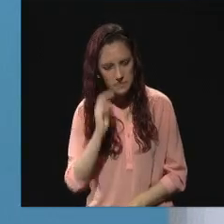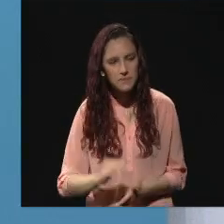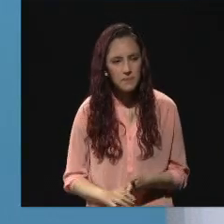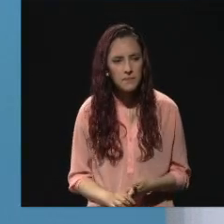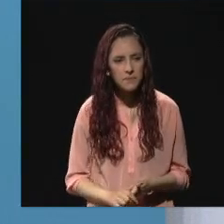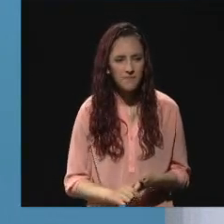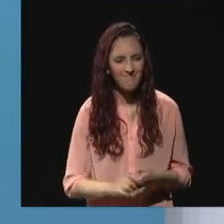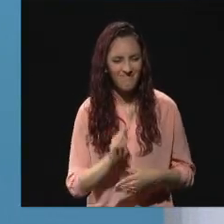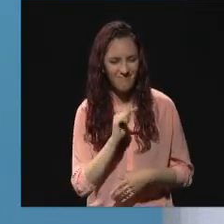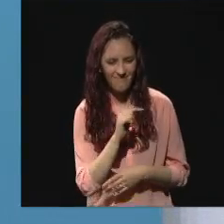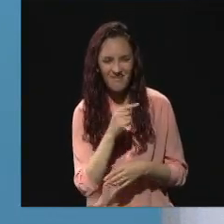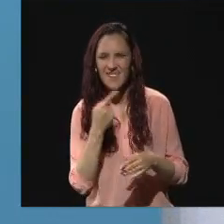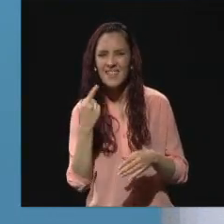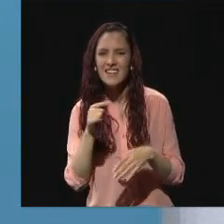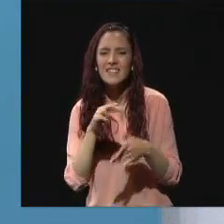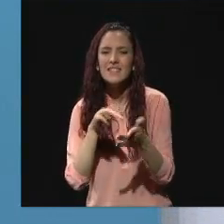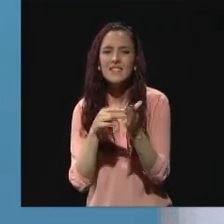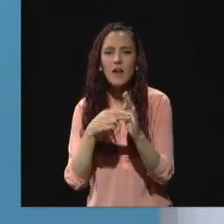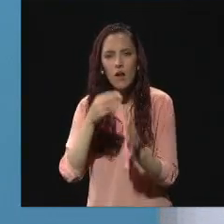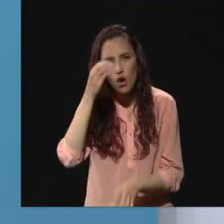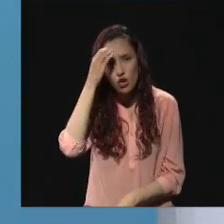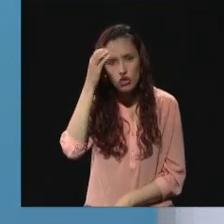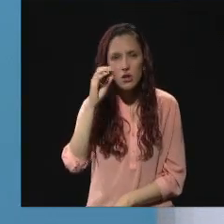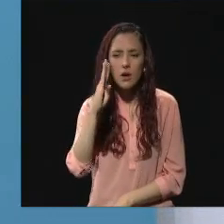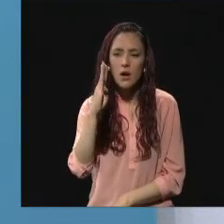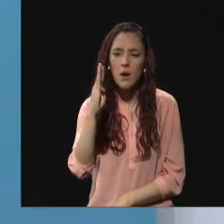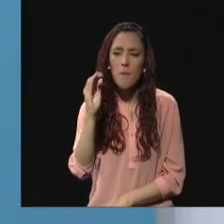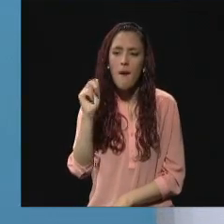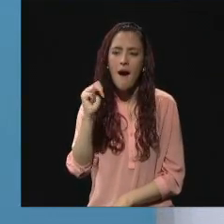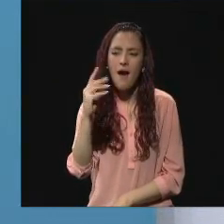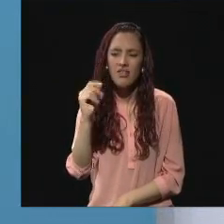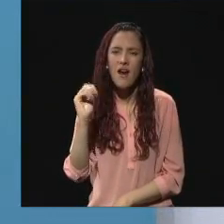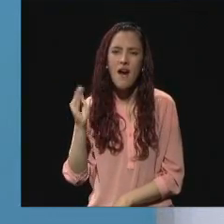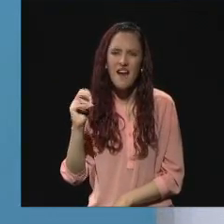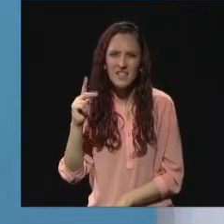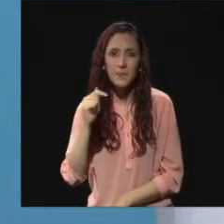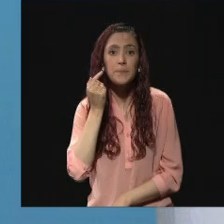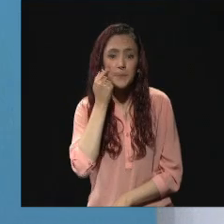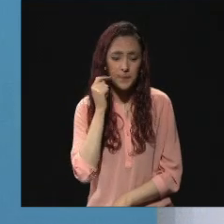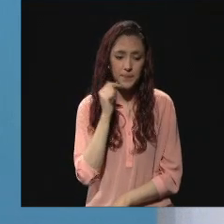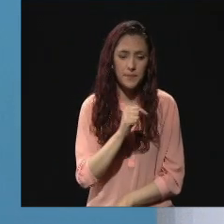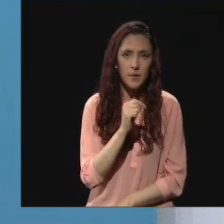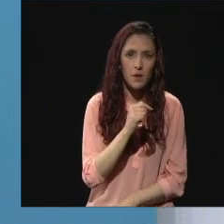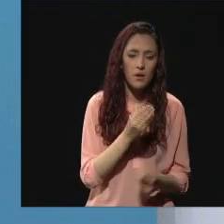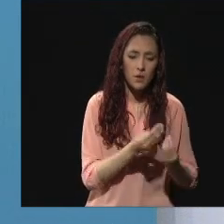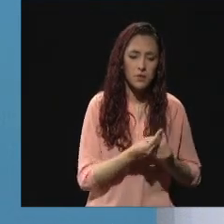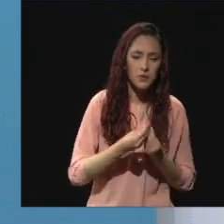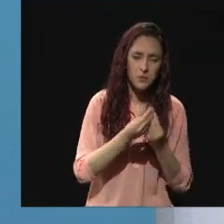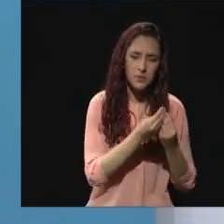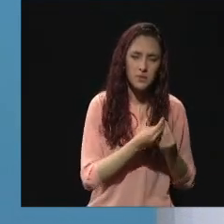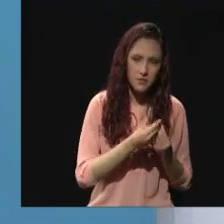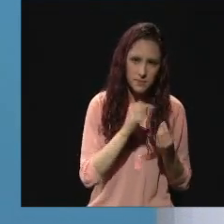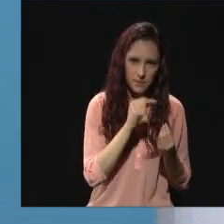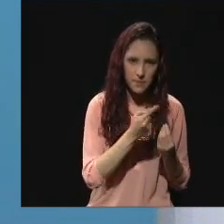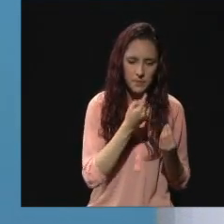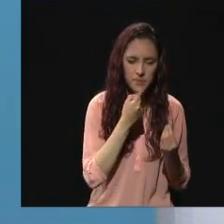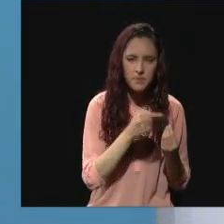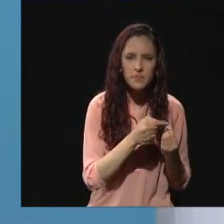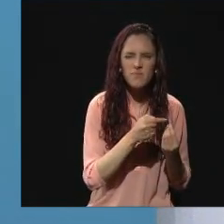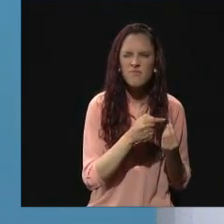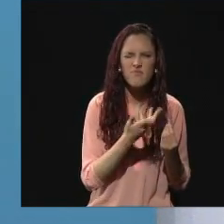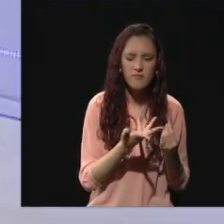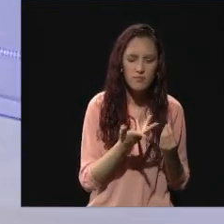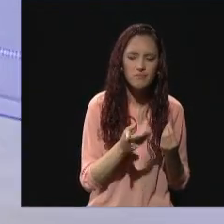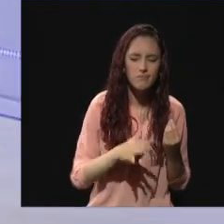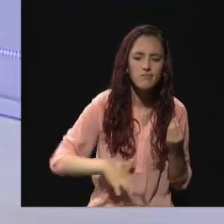el concepto de banda ancha lo que hace la comisión de regulación de comunicaciones es definir la banda ancha en el país esto qué quiere